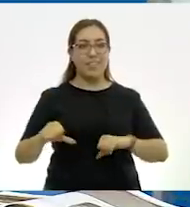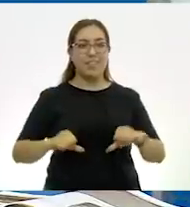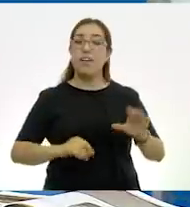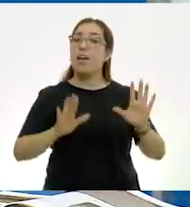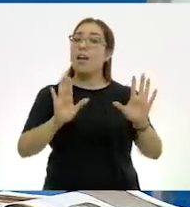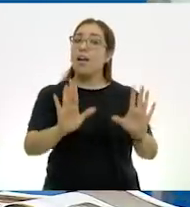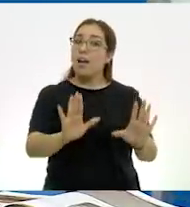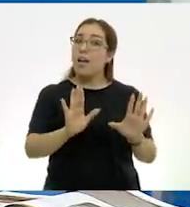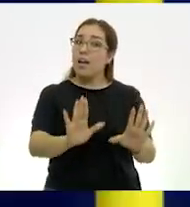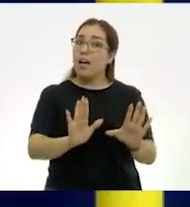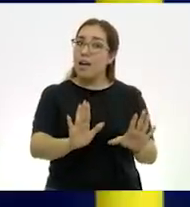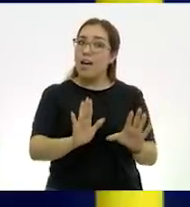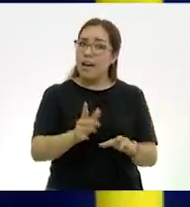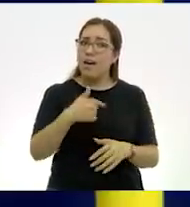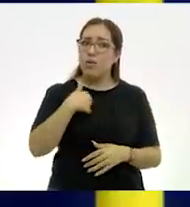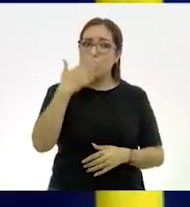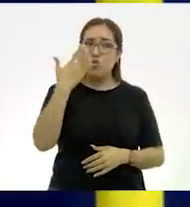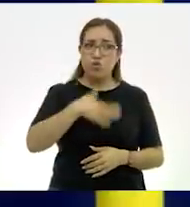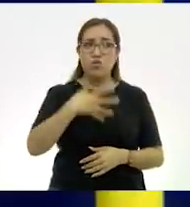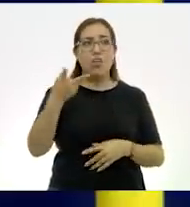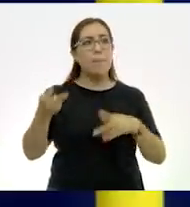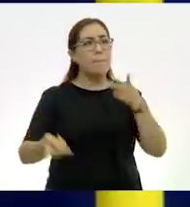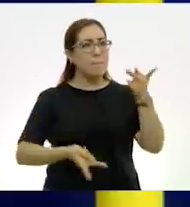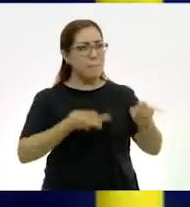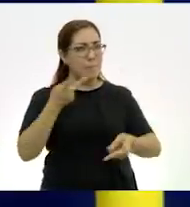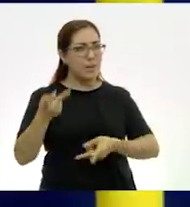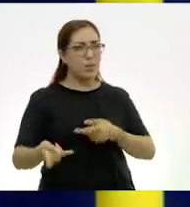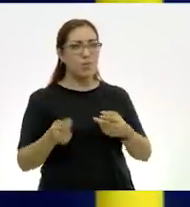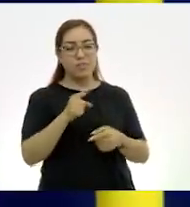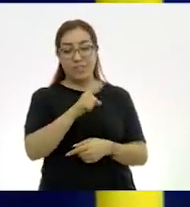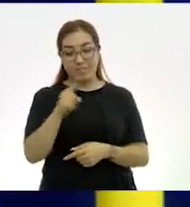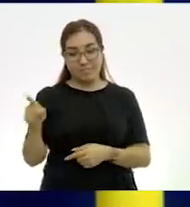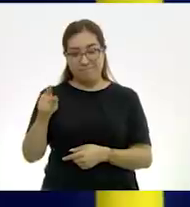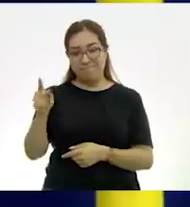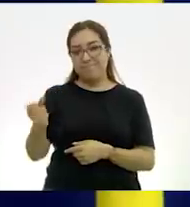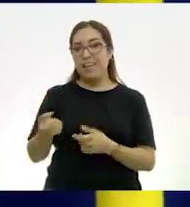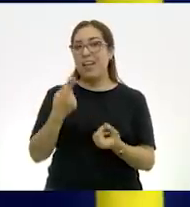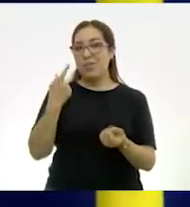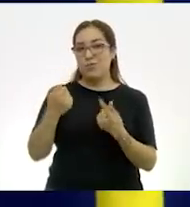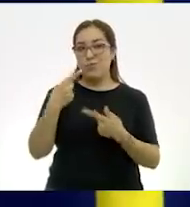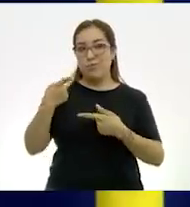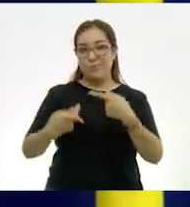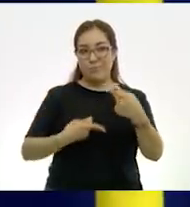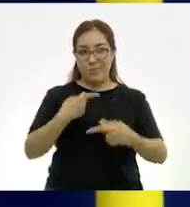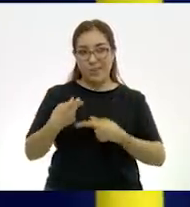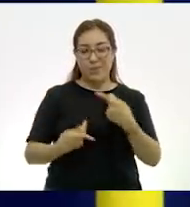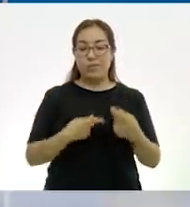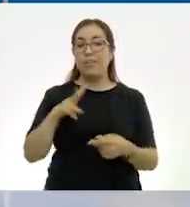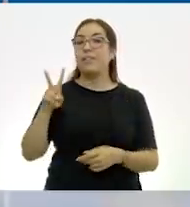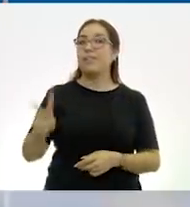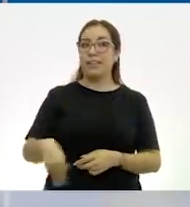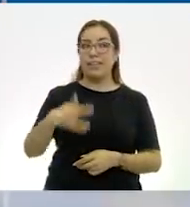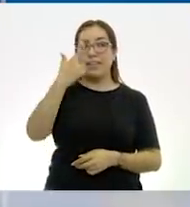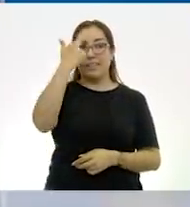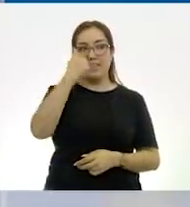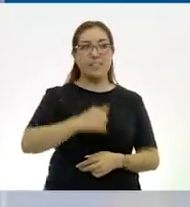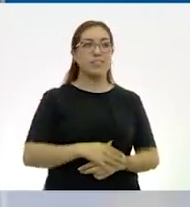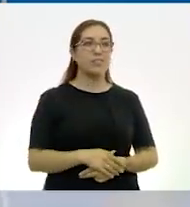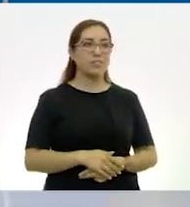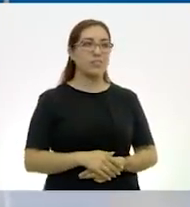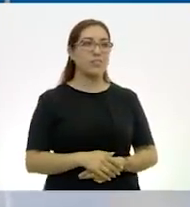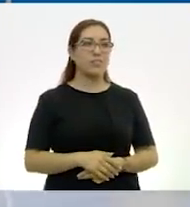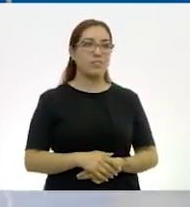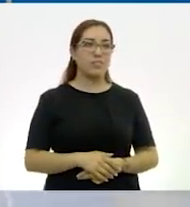antes, profe, yo sé que tenemos unas preguntas que los niños... que tienes mucha razón, tienen ahí exactamente. ganas de ¿Cómo saber? si vamos a olvidar